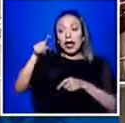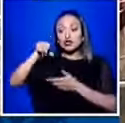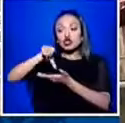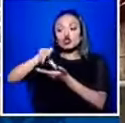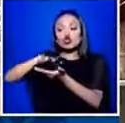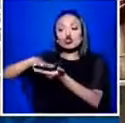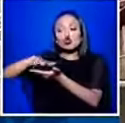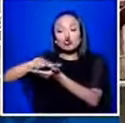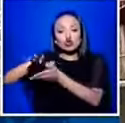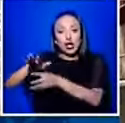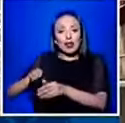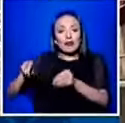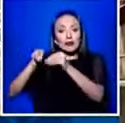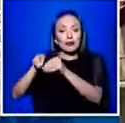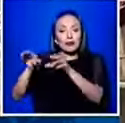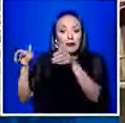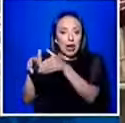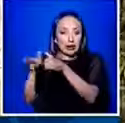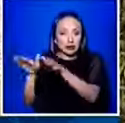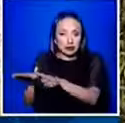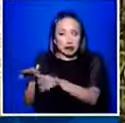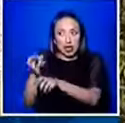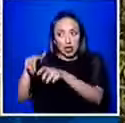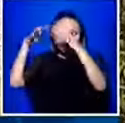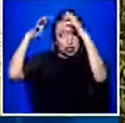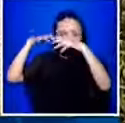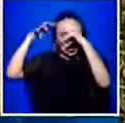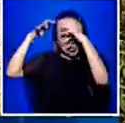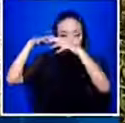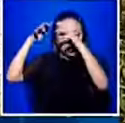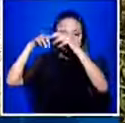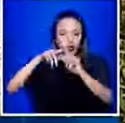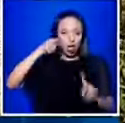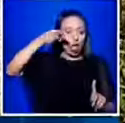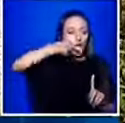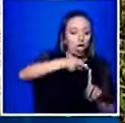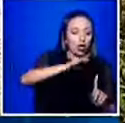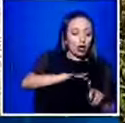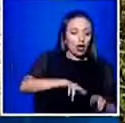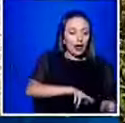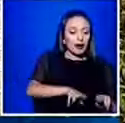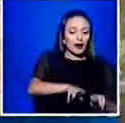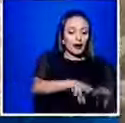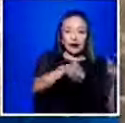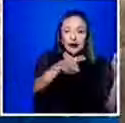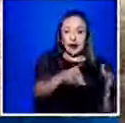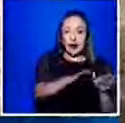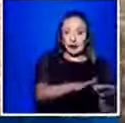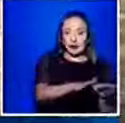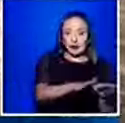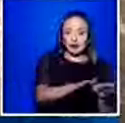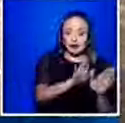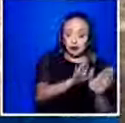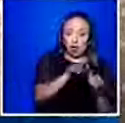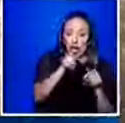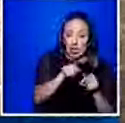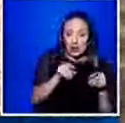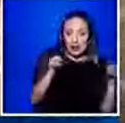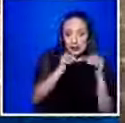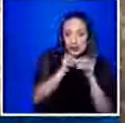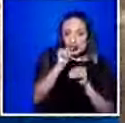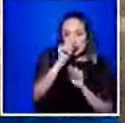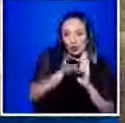dieron únicamente en zonas sobre todo urbanas y la lluvia cayó directamente en los ríos, y no en las zonas de recargas